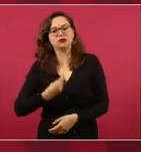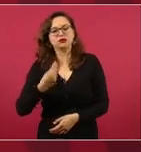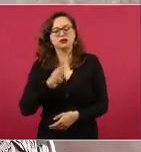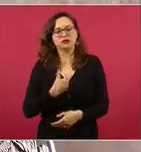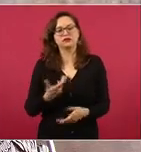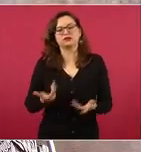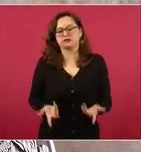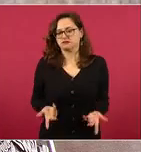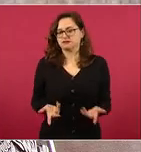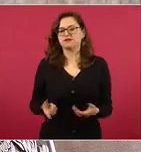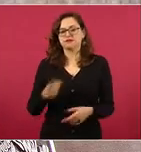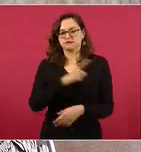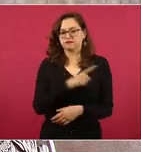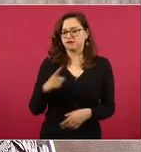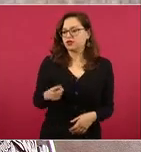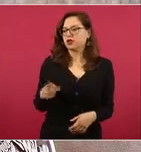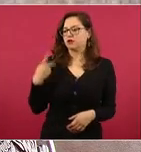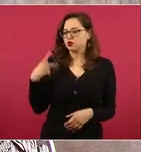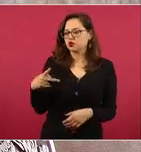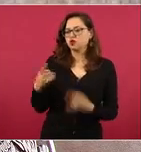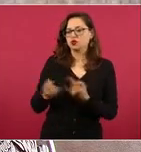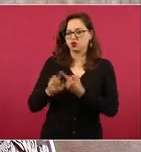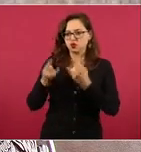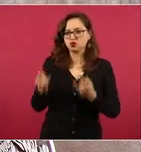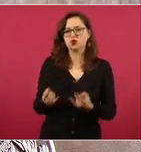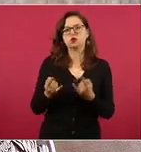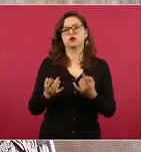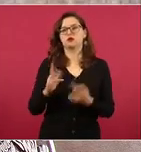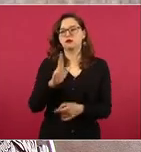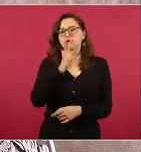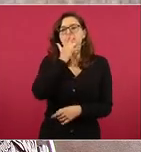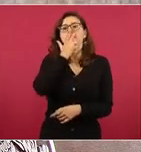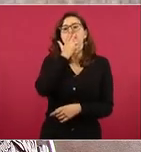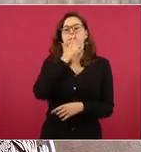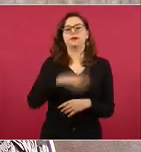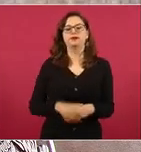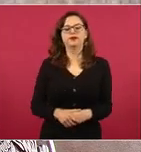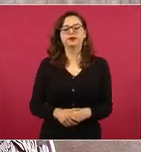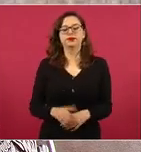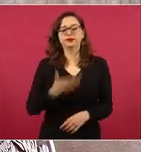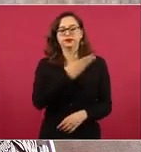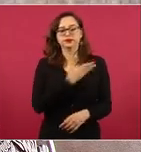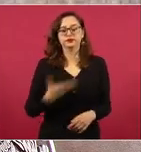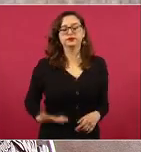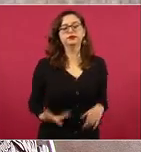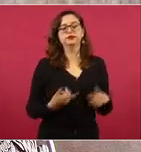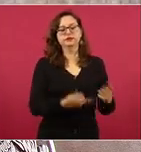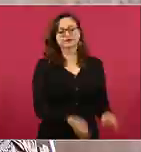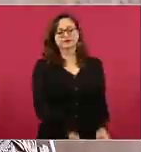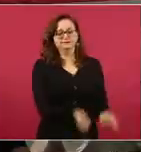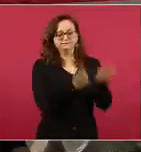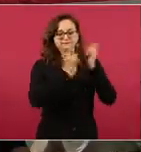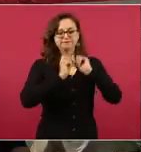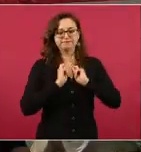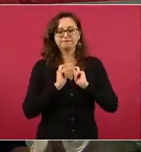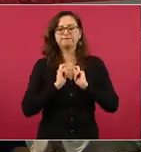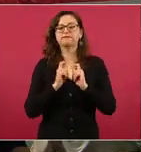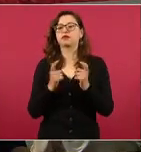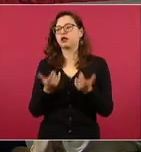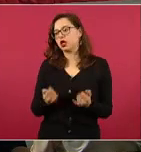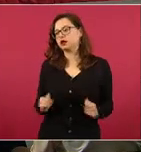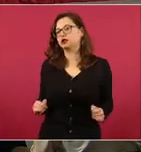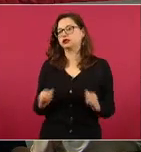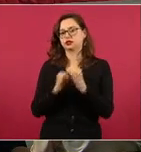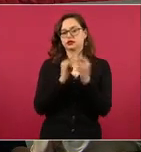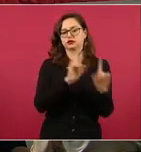su pasado. El presidente nos encomendó también un trabajo en común a través de distintas instituciones,